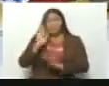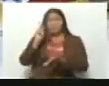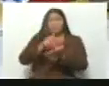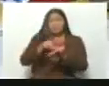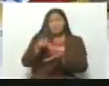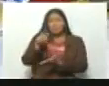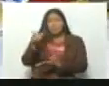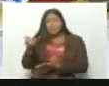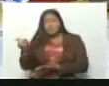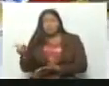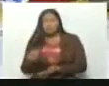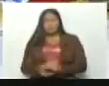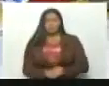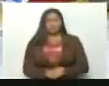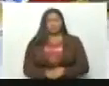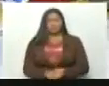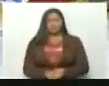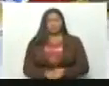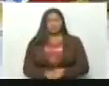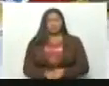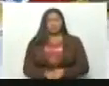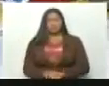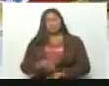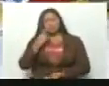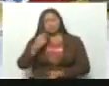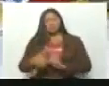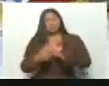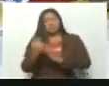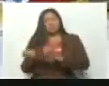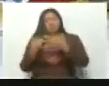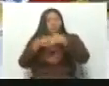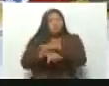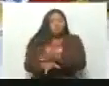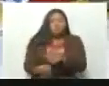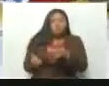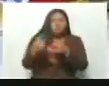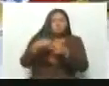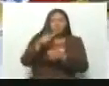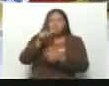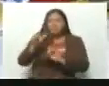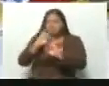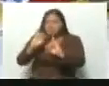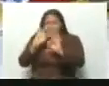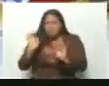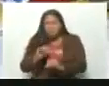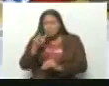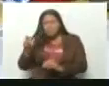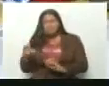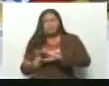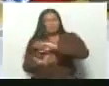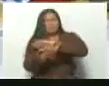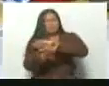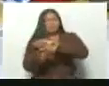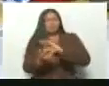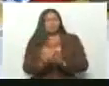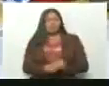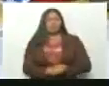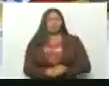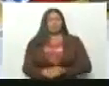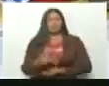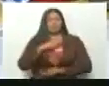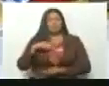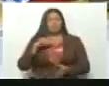participación protagónica, creo que no está de más incluirlos a ellos como personal técnico. Para